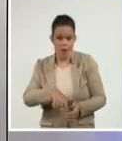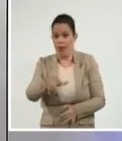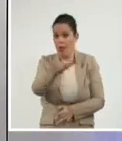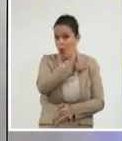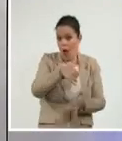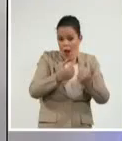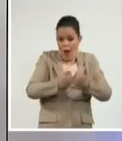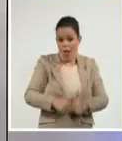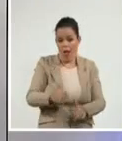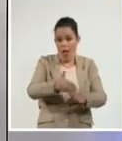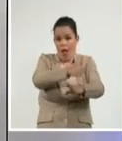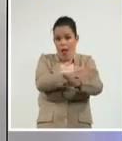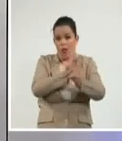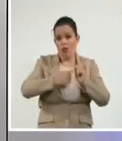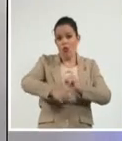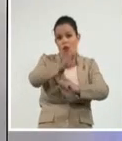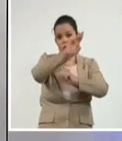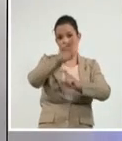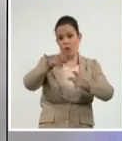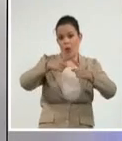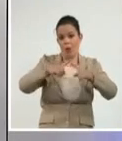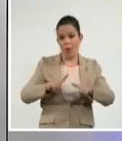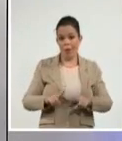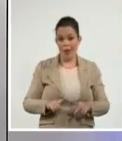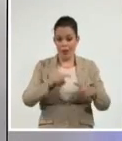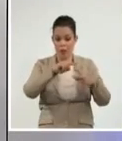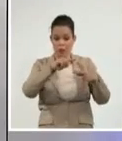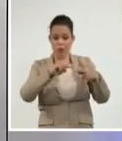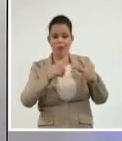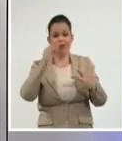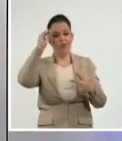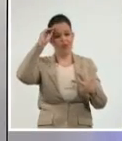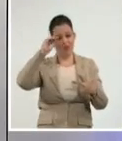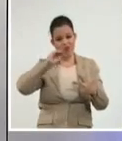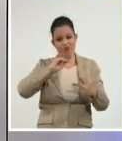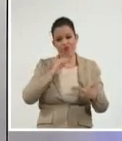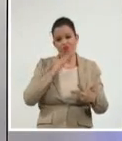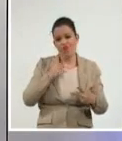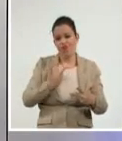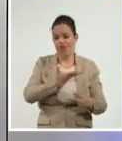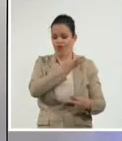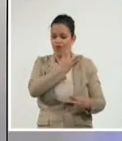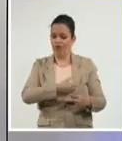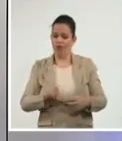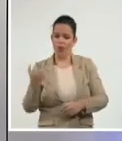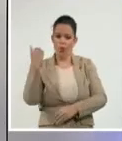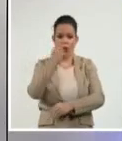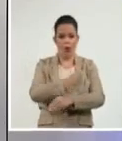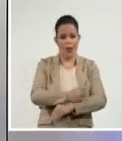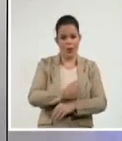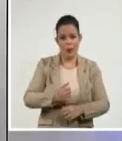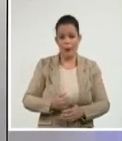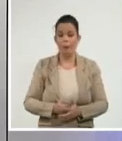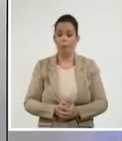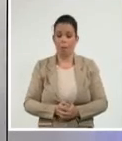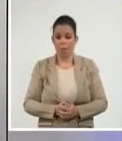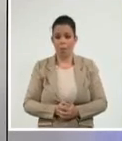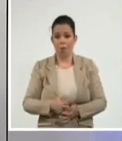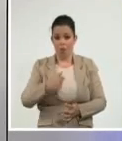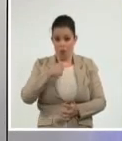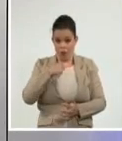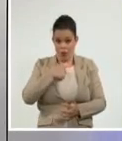así, esas dos generaciones han sufrido el asedio constante del bloqueo contra Cuba. Este comentarista vino al mundo cuando el bloqueo ya tenía